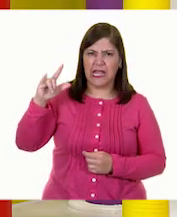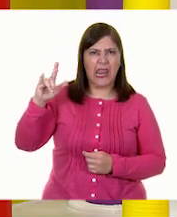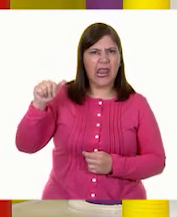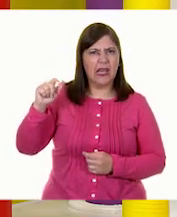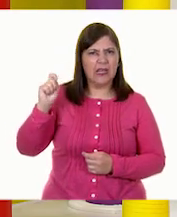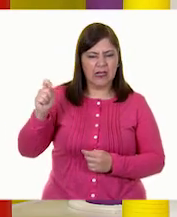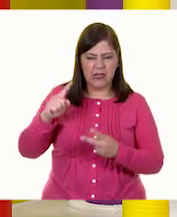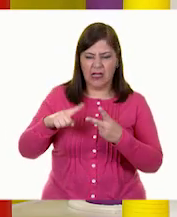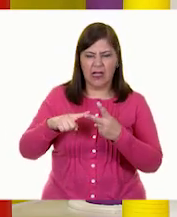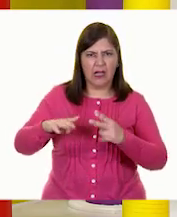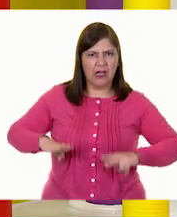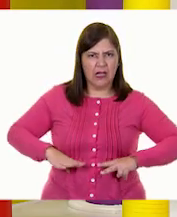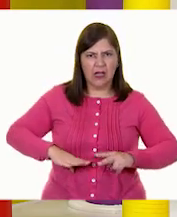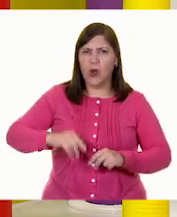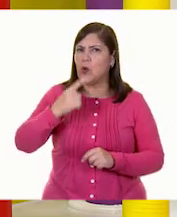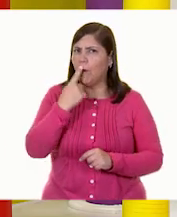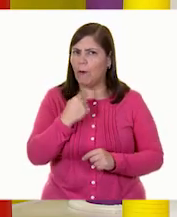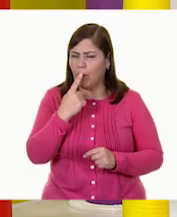Es rojo.